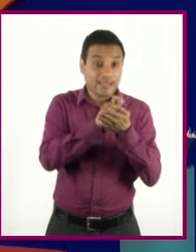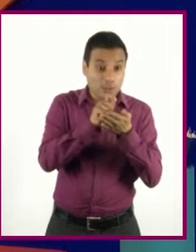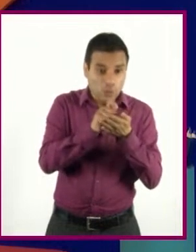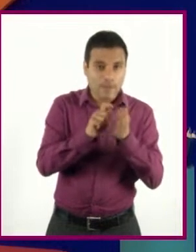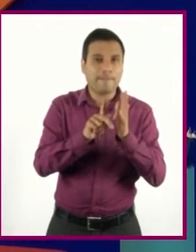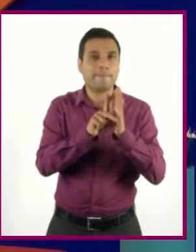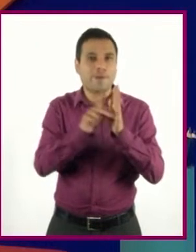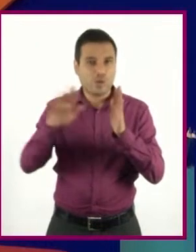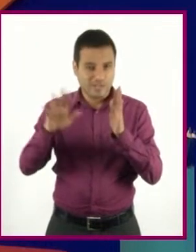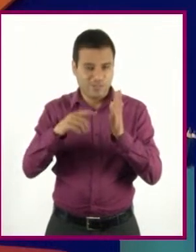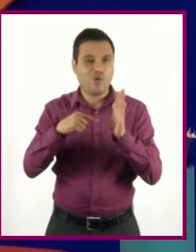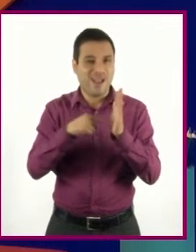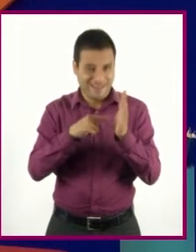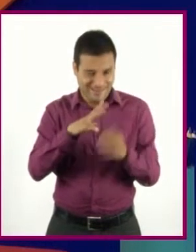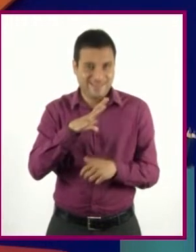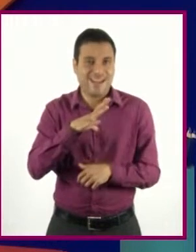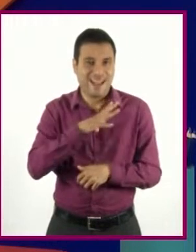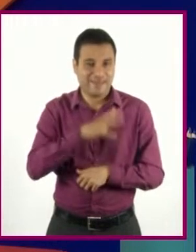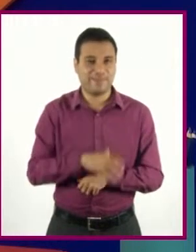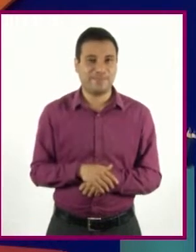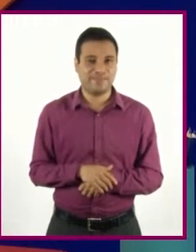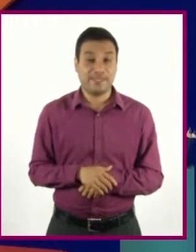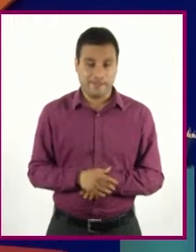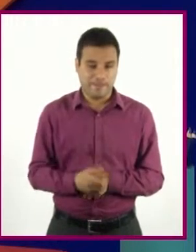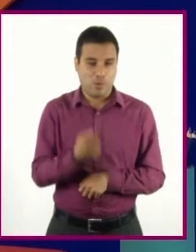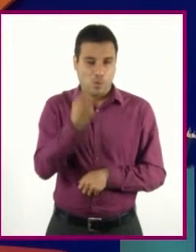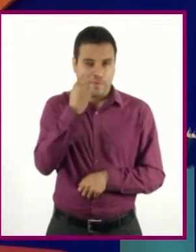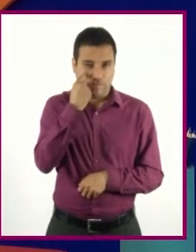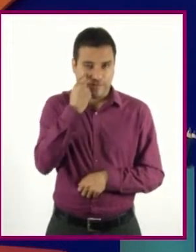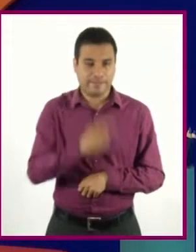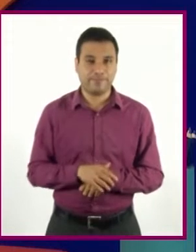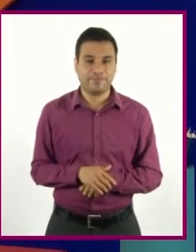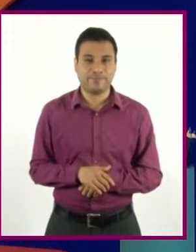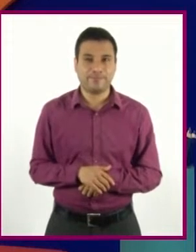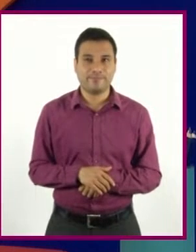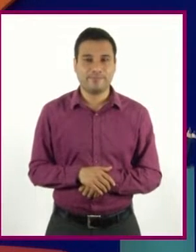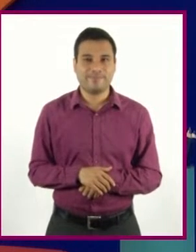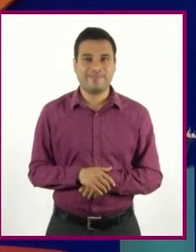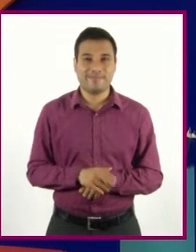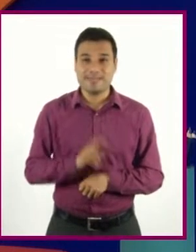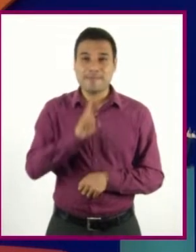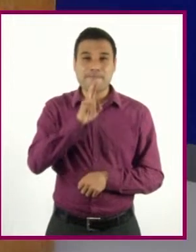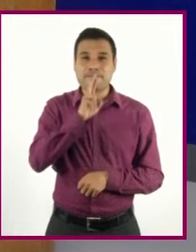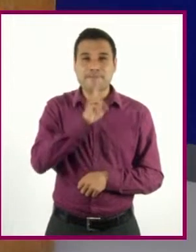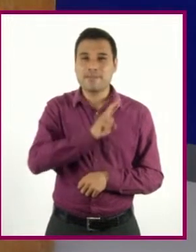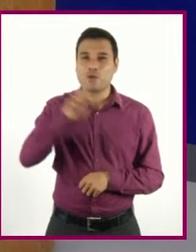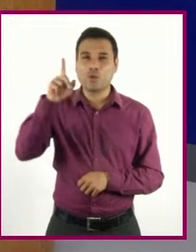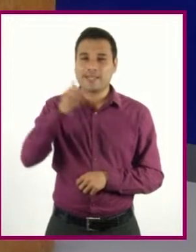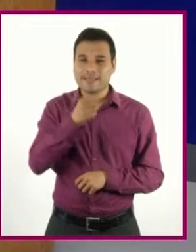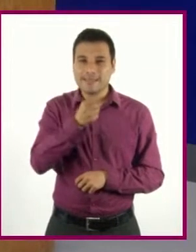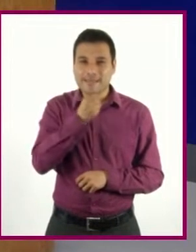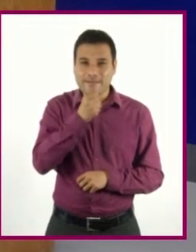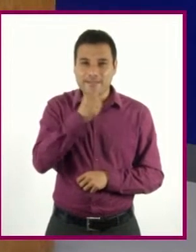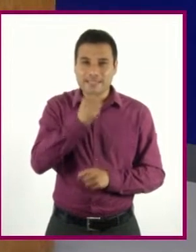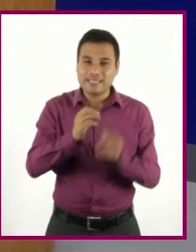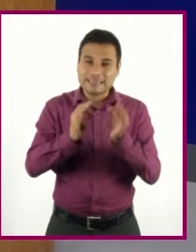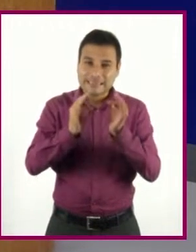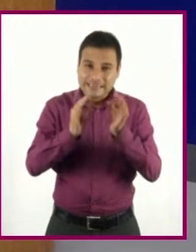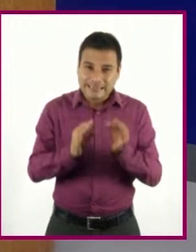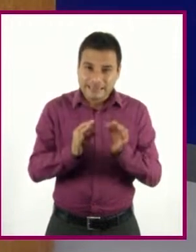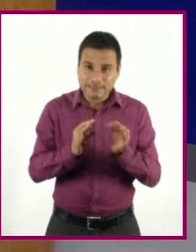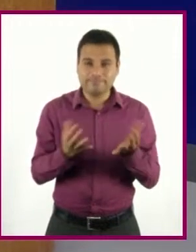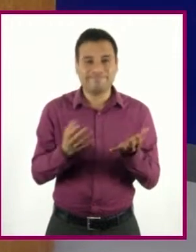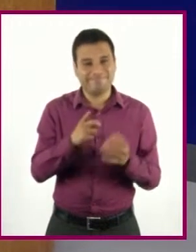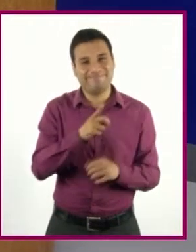ejemplos. Pero si lo piensas bien, para que pueda hablarse de una entrevista, tiene que haber